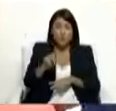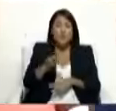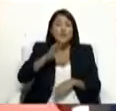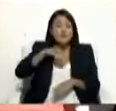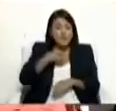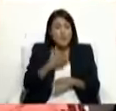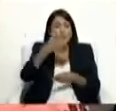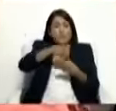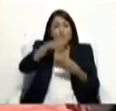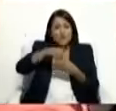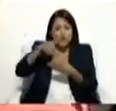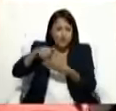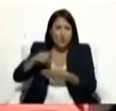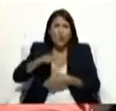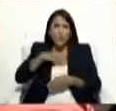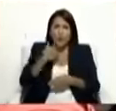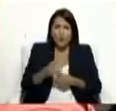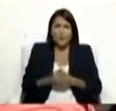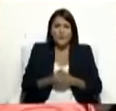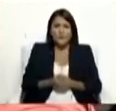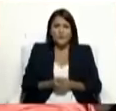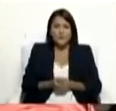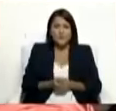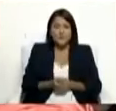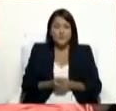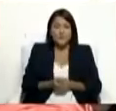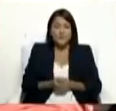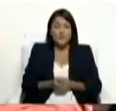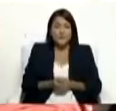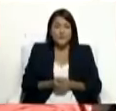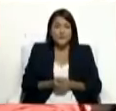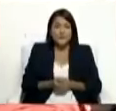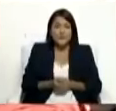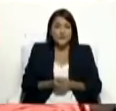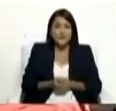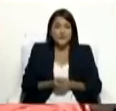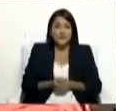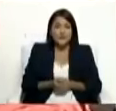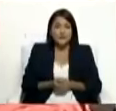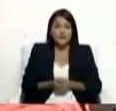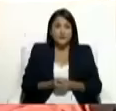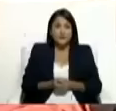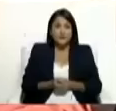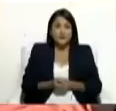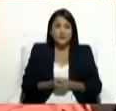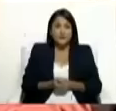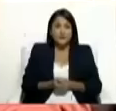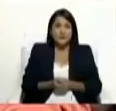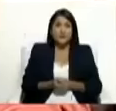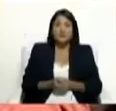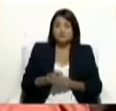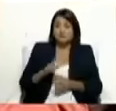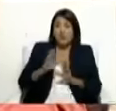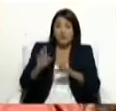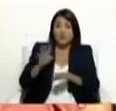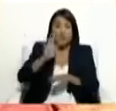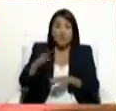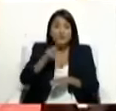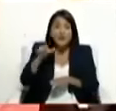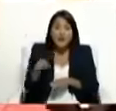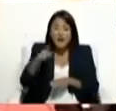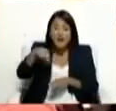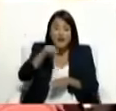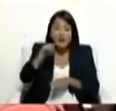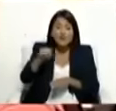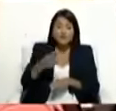ser sometidos a referendo consultivo. ¿Y qué puede ser de mayor trascendencia que la defensa de nuestra patria toda, que la